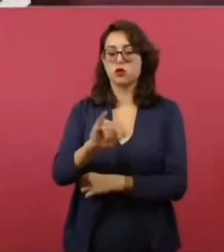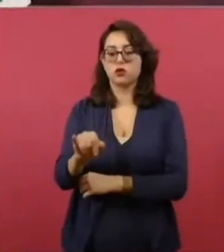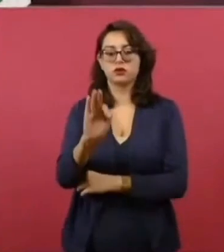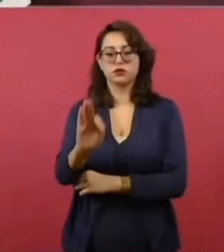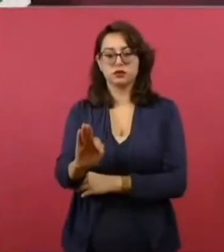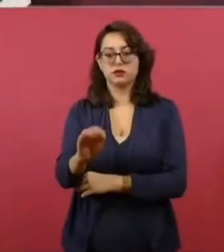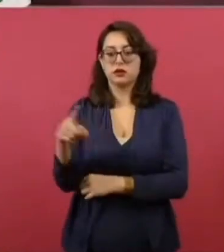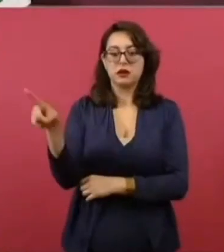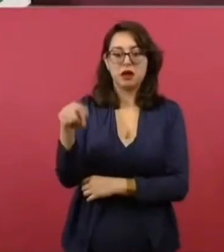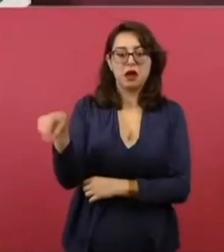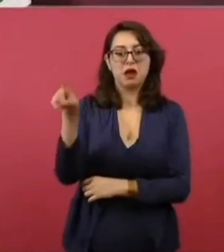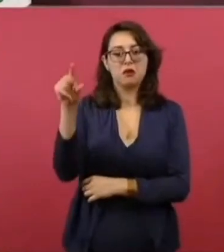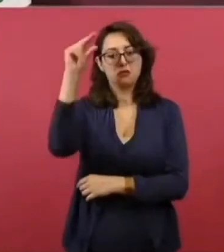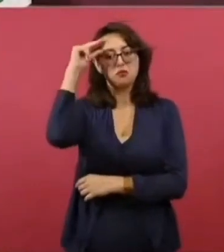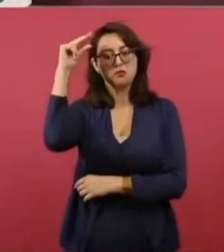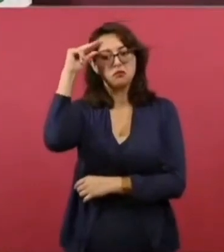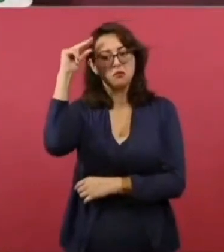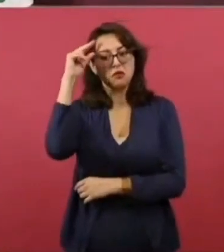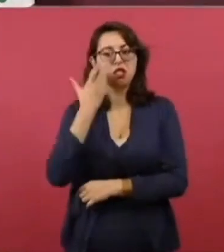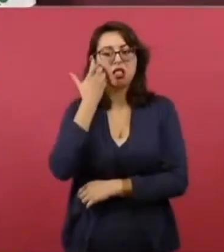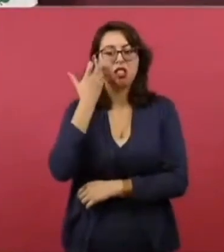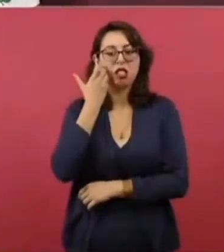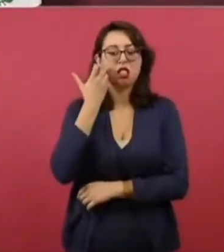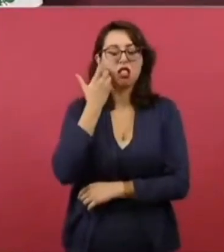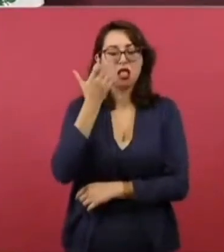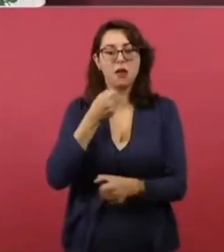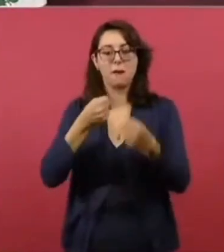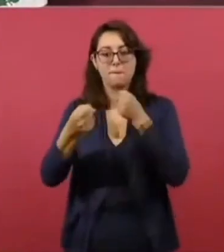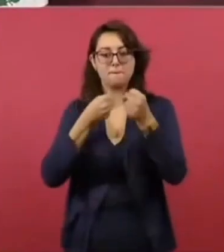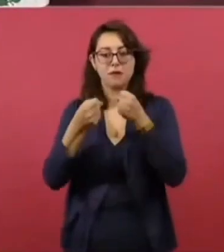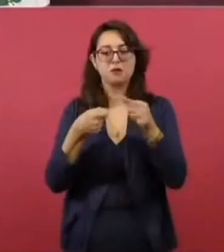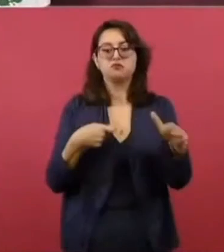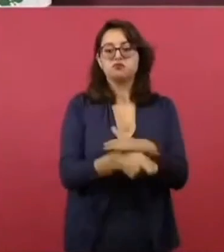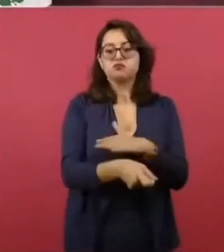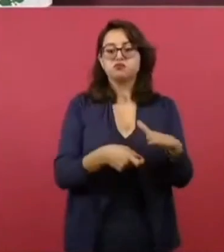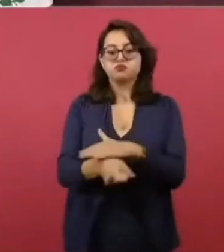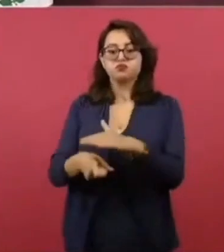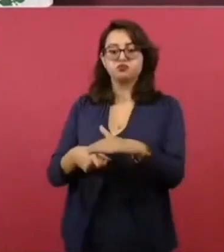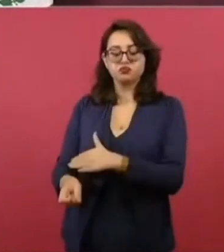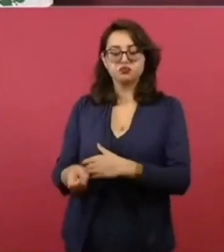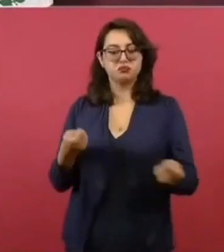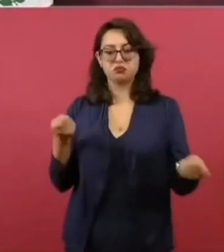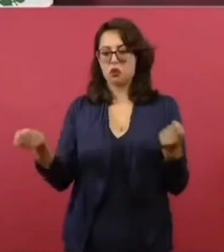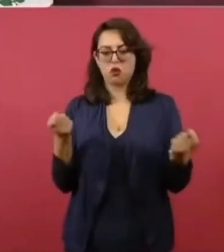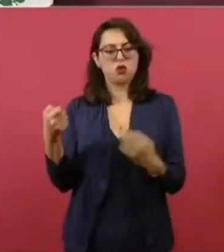intelectuales acomodaticios y periodistas alquilados o vendidos.